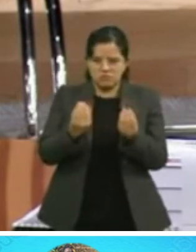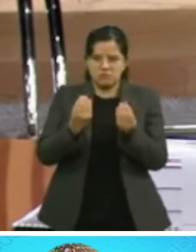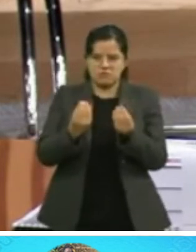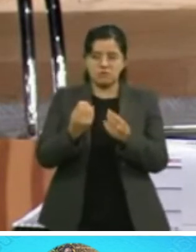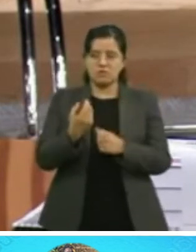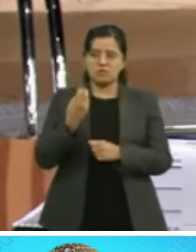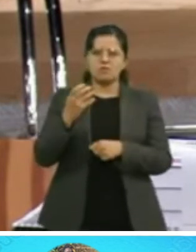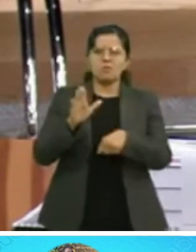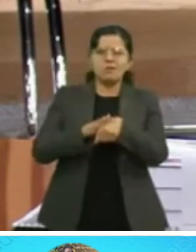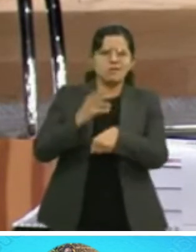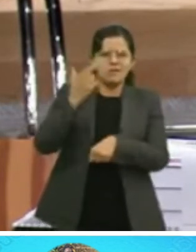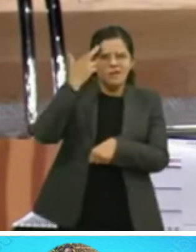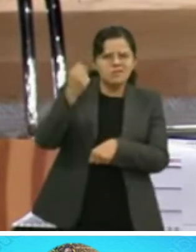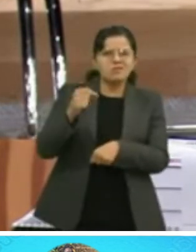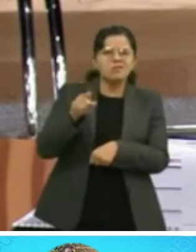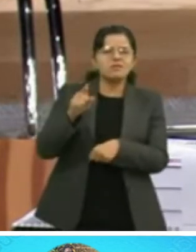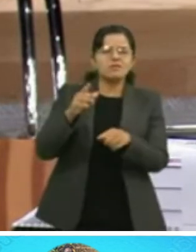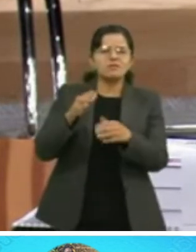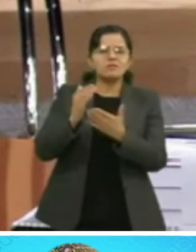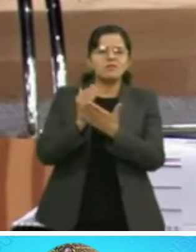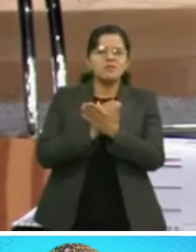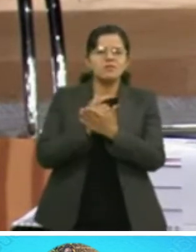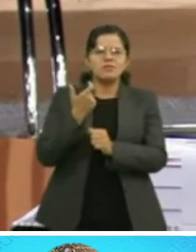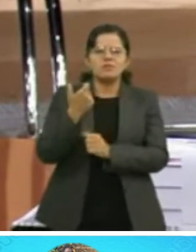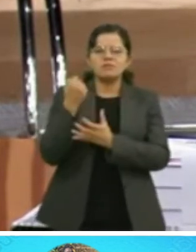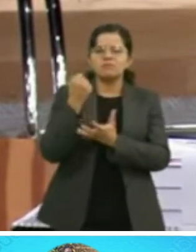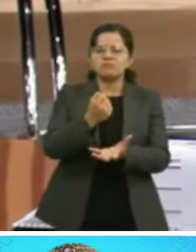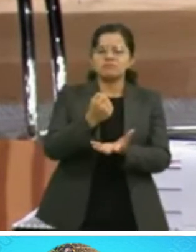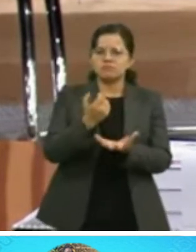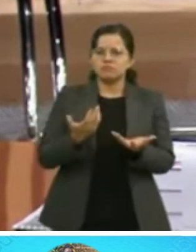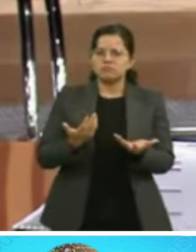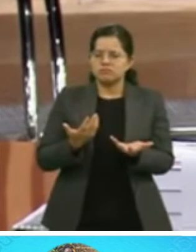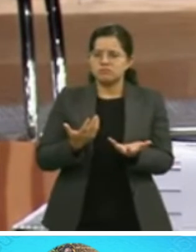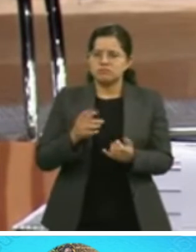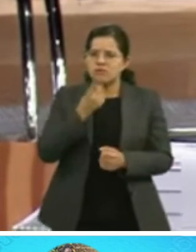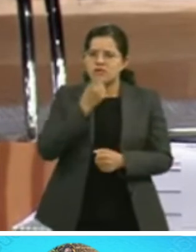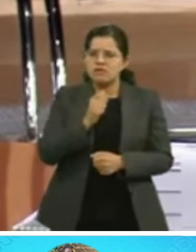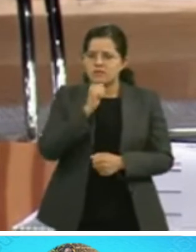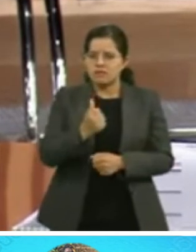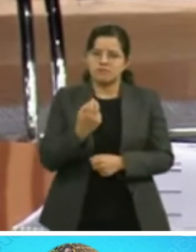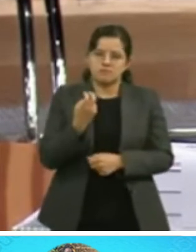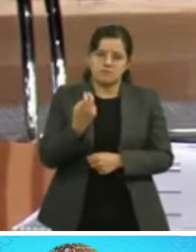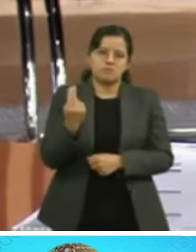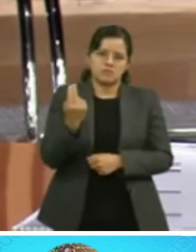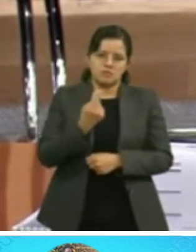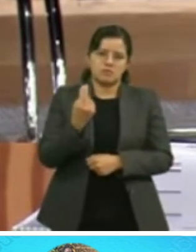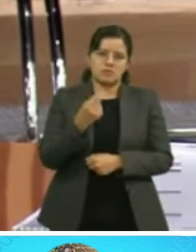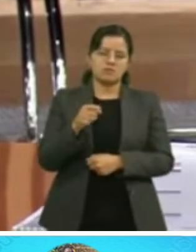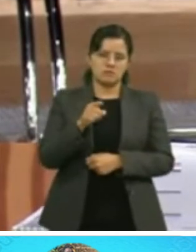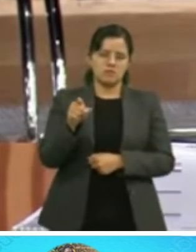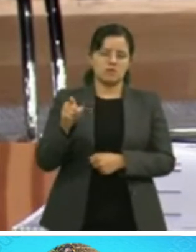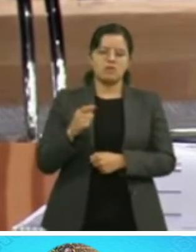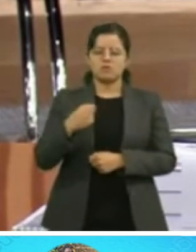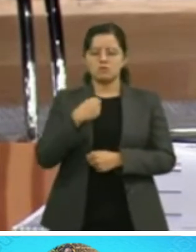correspondiente la motivación, la argumentación reforzada que debe haber cuando hay tales recortes, según además una sentencia